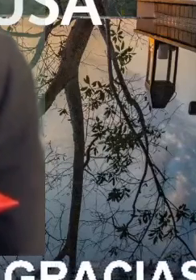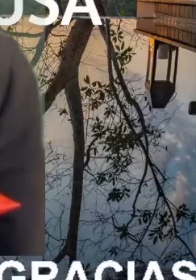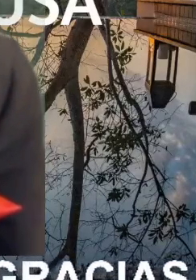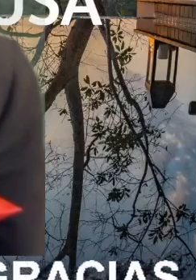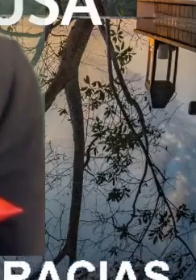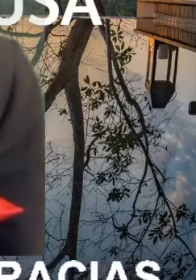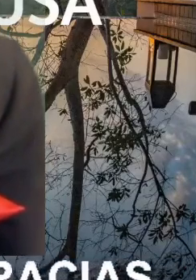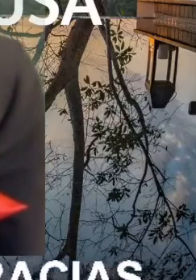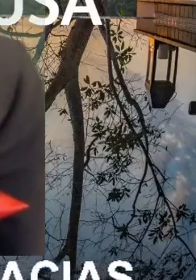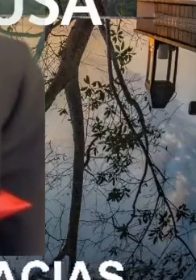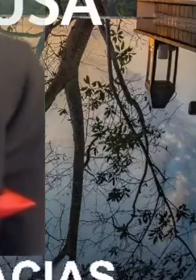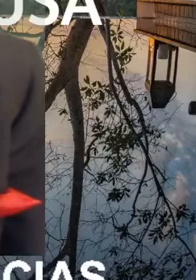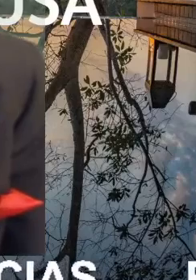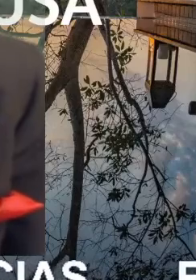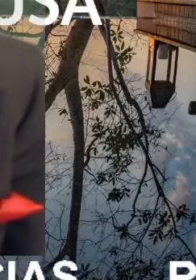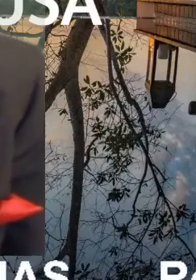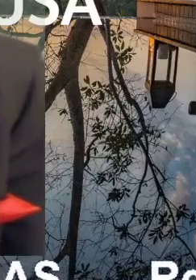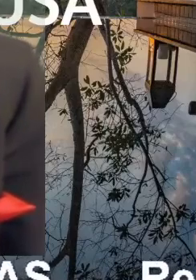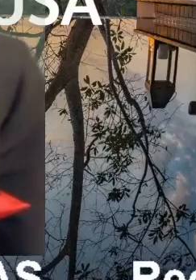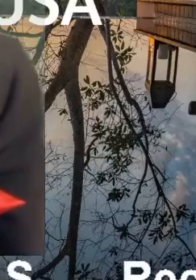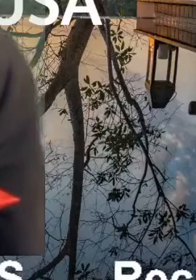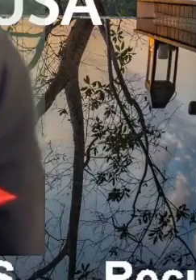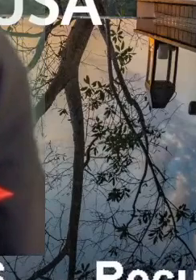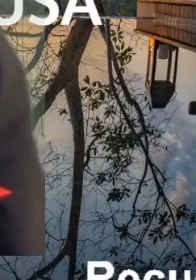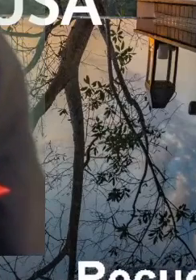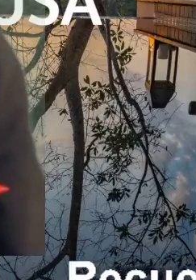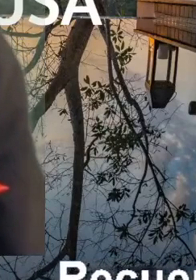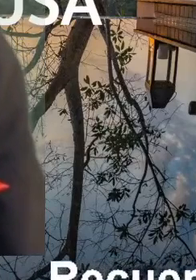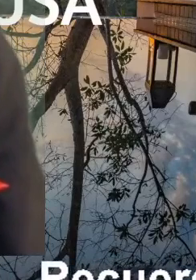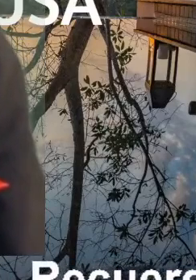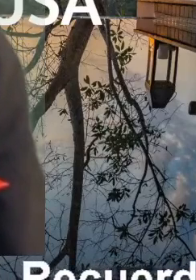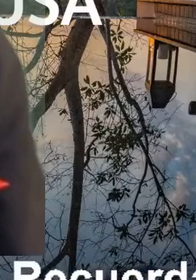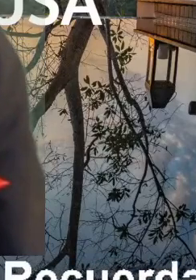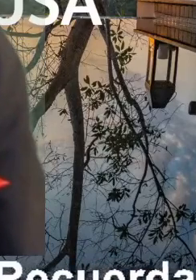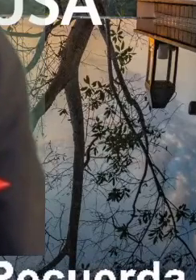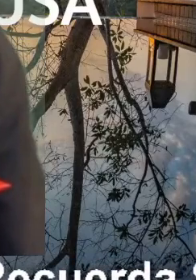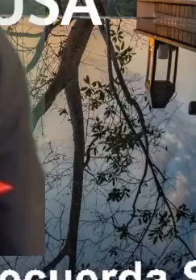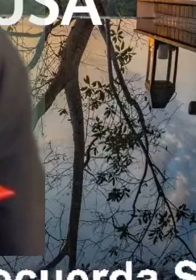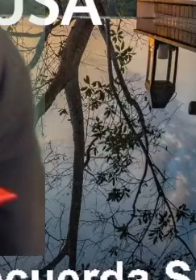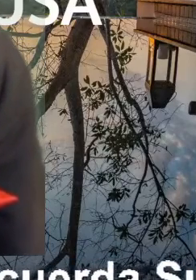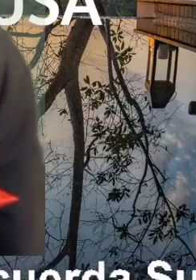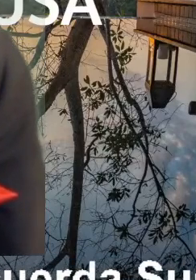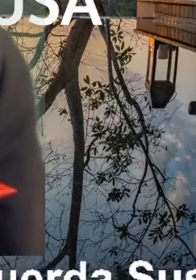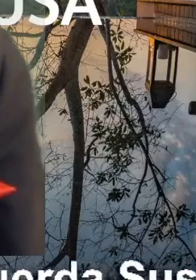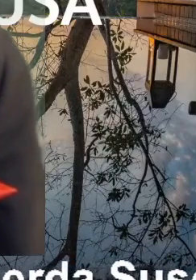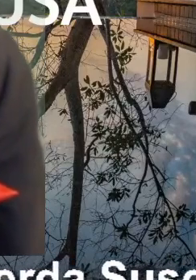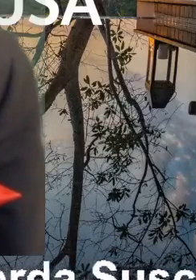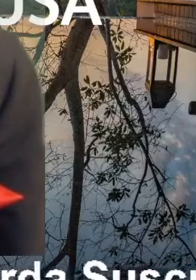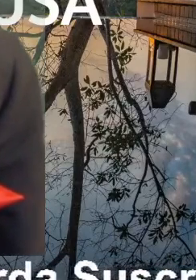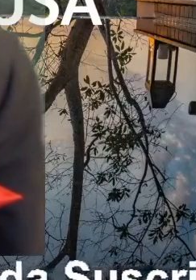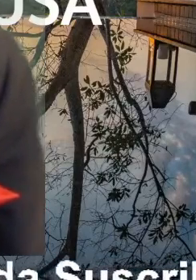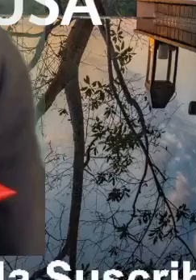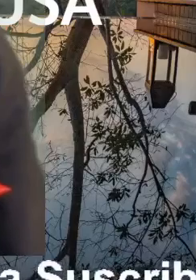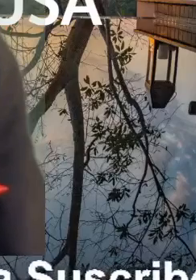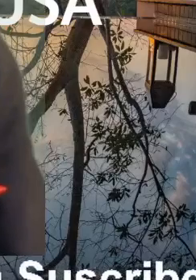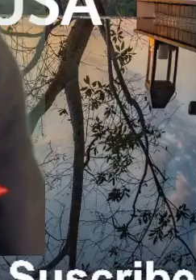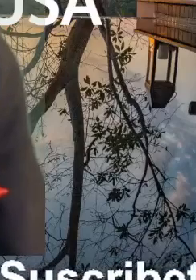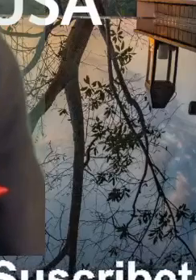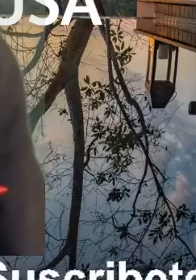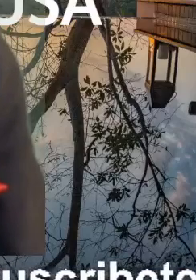años bueno amigos pues me da mucho gusto saludarlos bienvenidos acuérdense